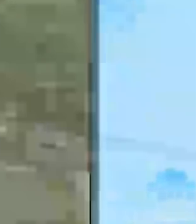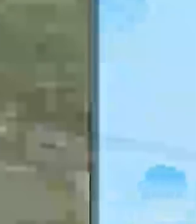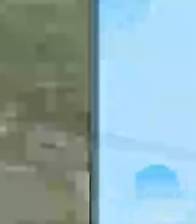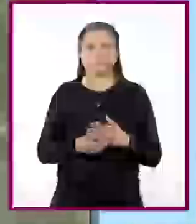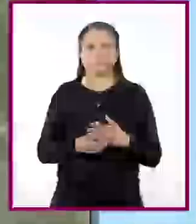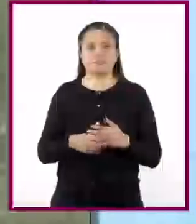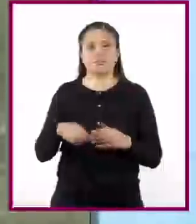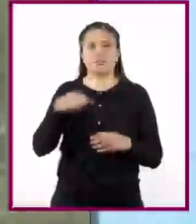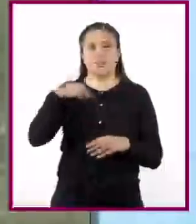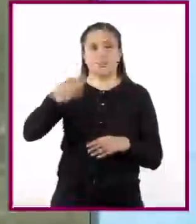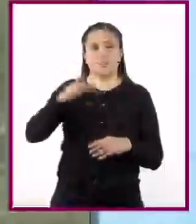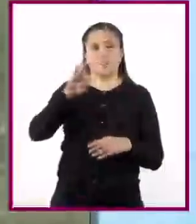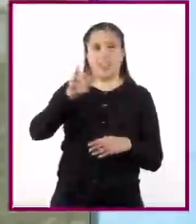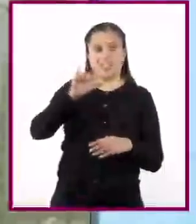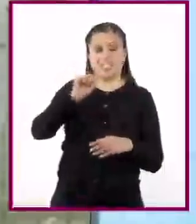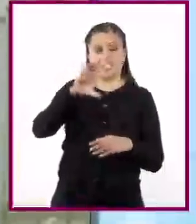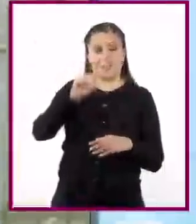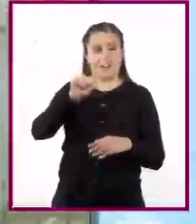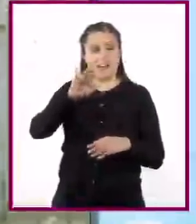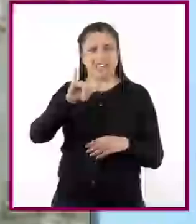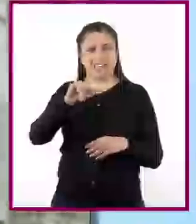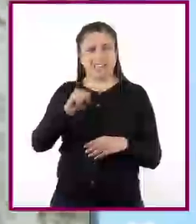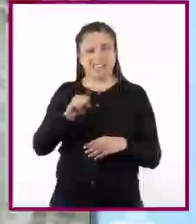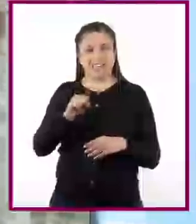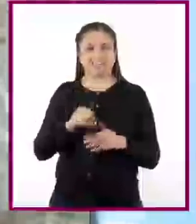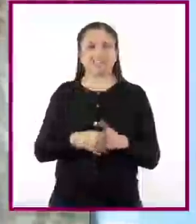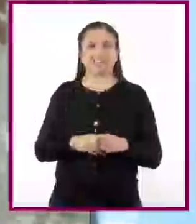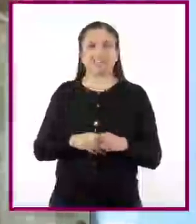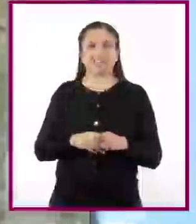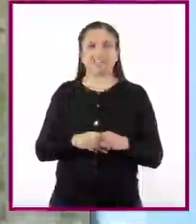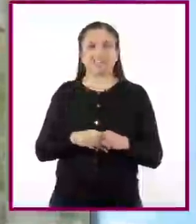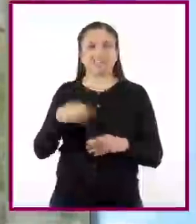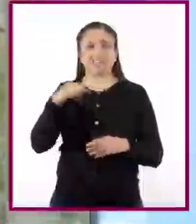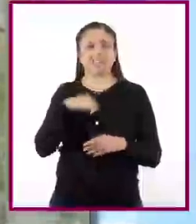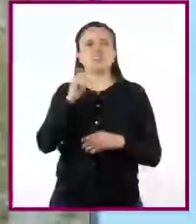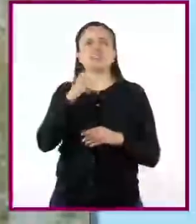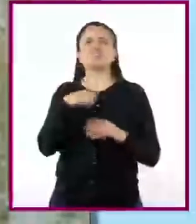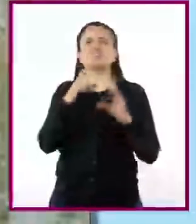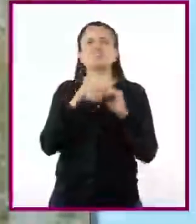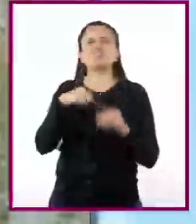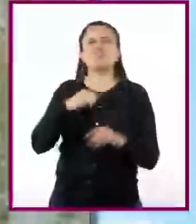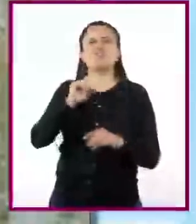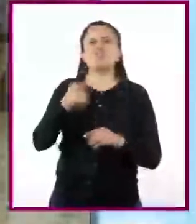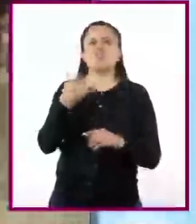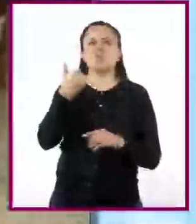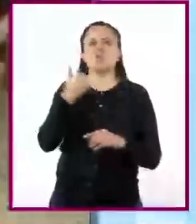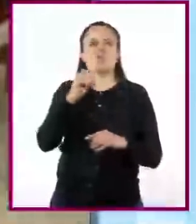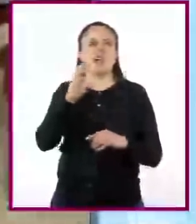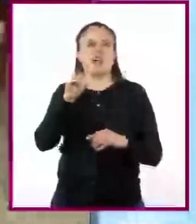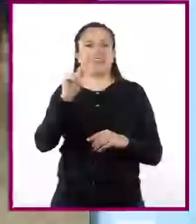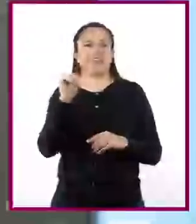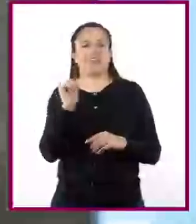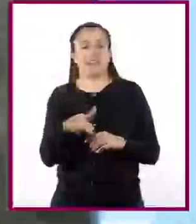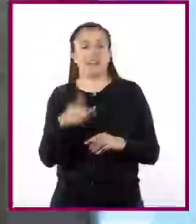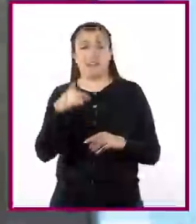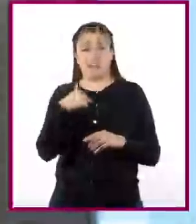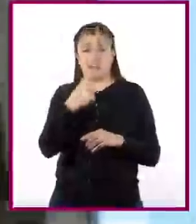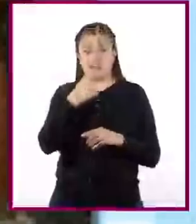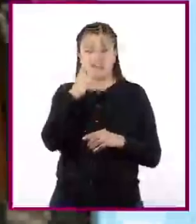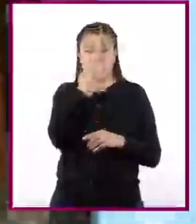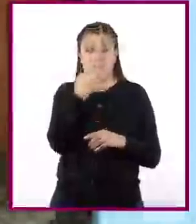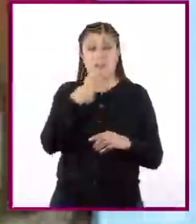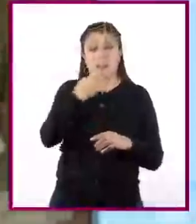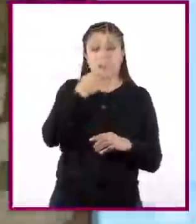Me llamo Francisco Hernández Arias. Soy chontal, o mejor dicho, soy yocotán. En la escuela hablamos